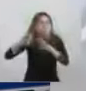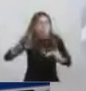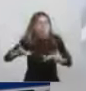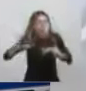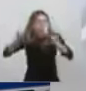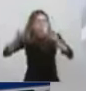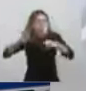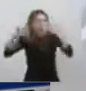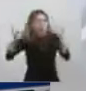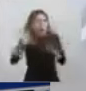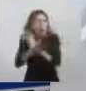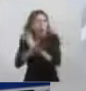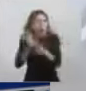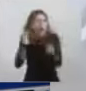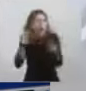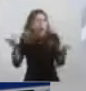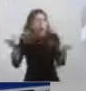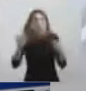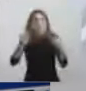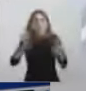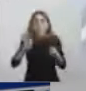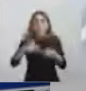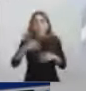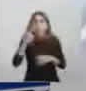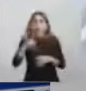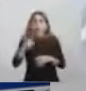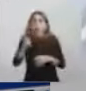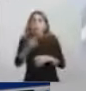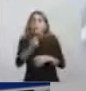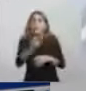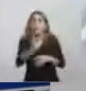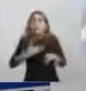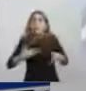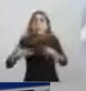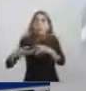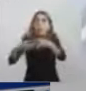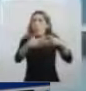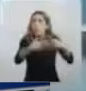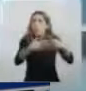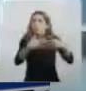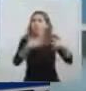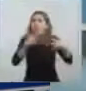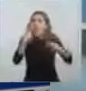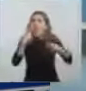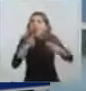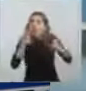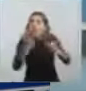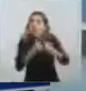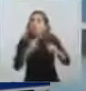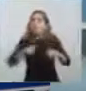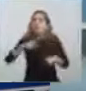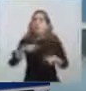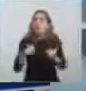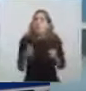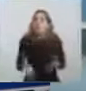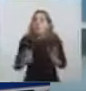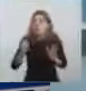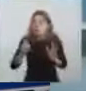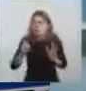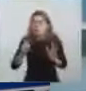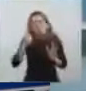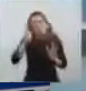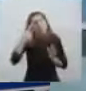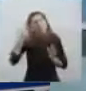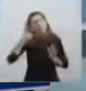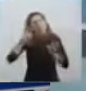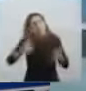tenemos que avanzar en las negociaciones con otros bloques nosotros no estamos conformes nosotros creemos que es muy bueno iniciar